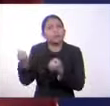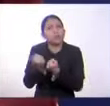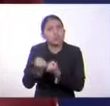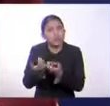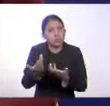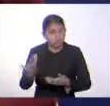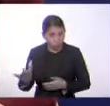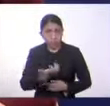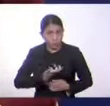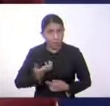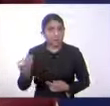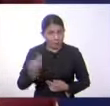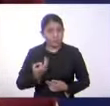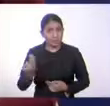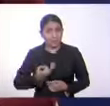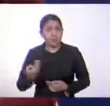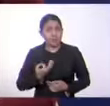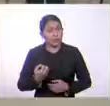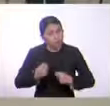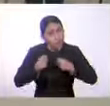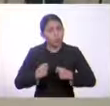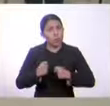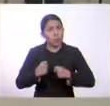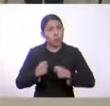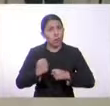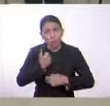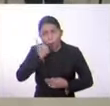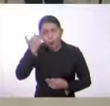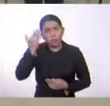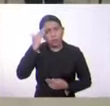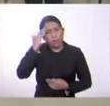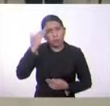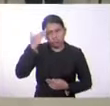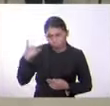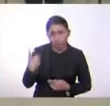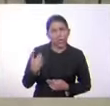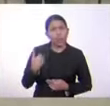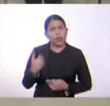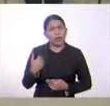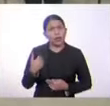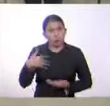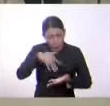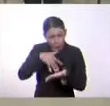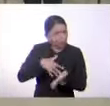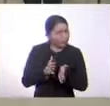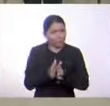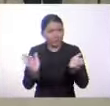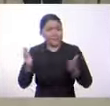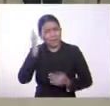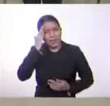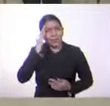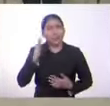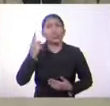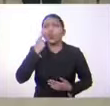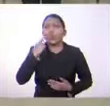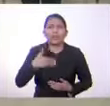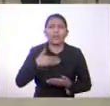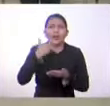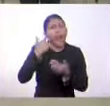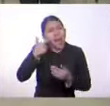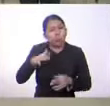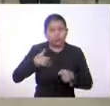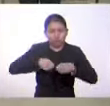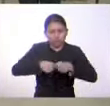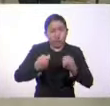y necesitamos empoderarnos como jóvenes, como mujeres, como ciudadanos, de los mecanismos a los cuales acudir en caso de